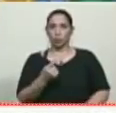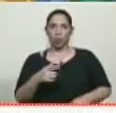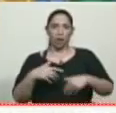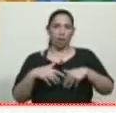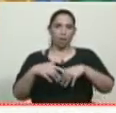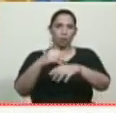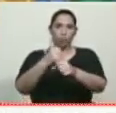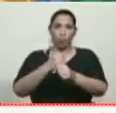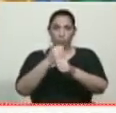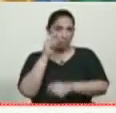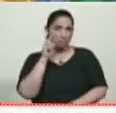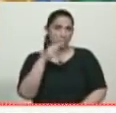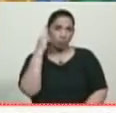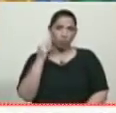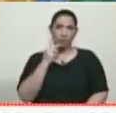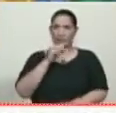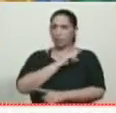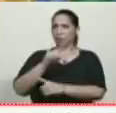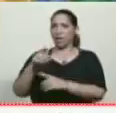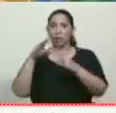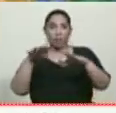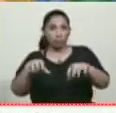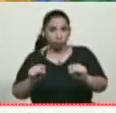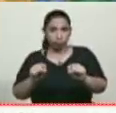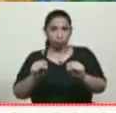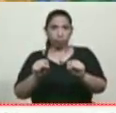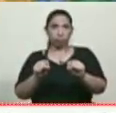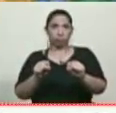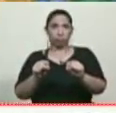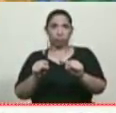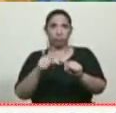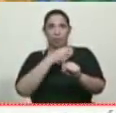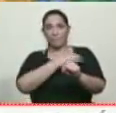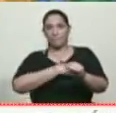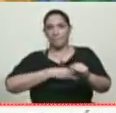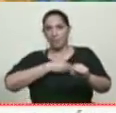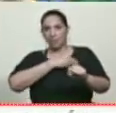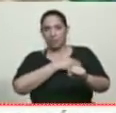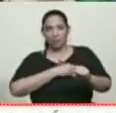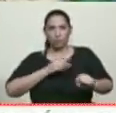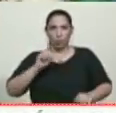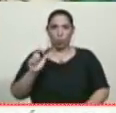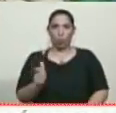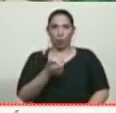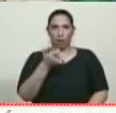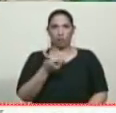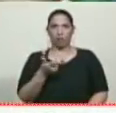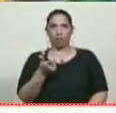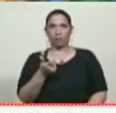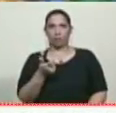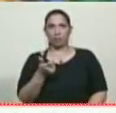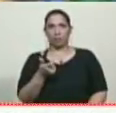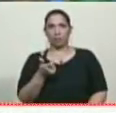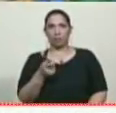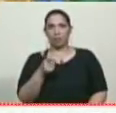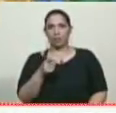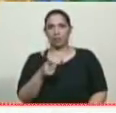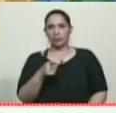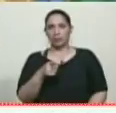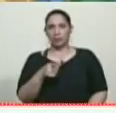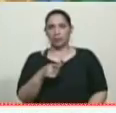ustedes que Bolívar ordena tomar las misiones de Guayana, que eran un